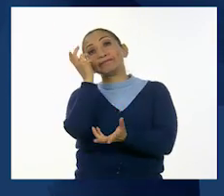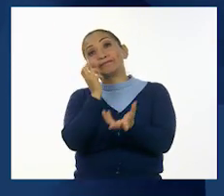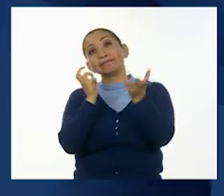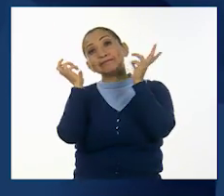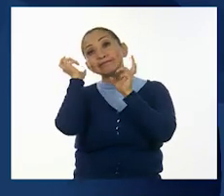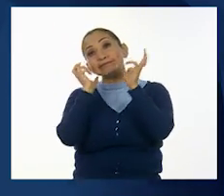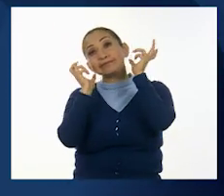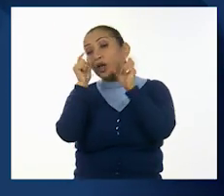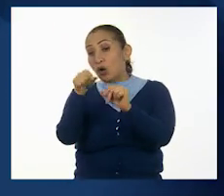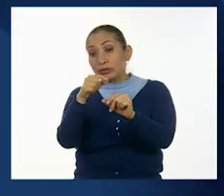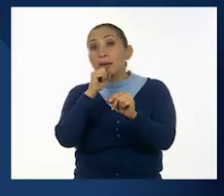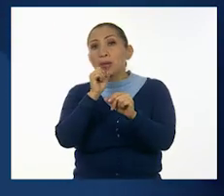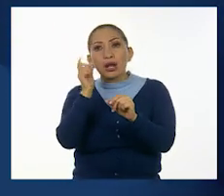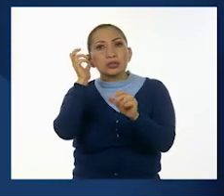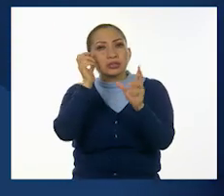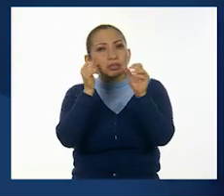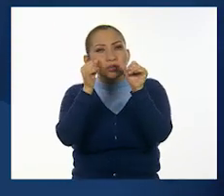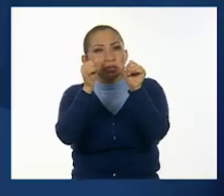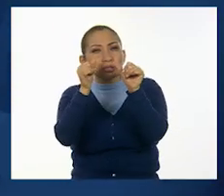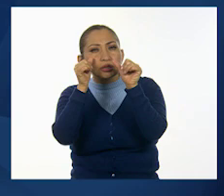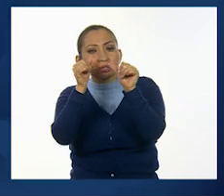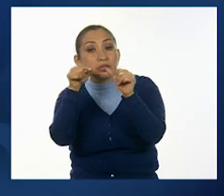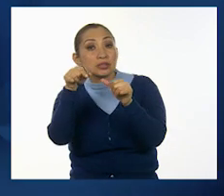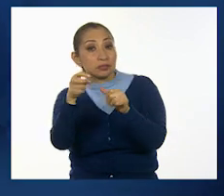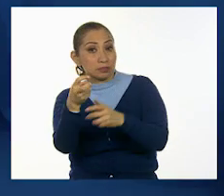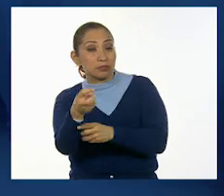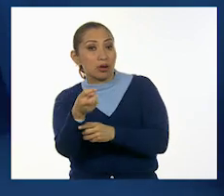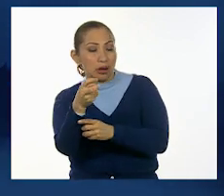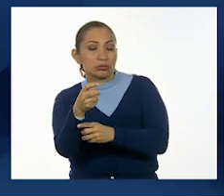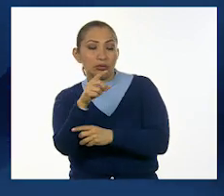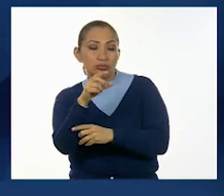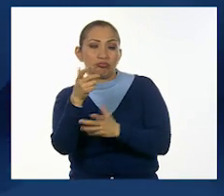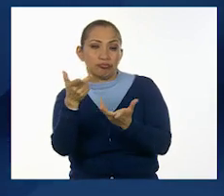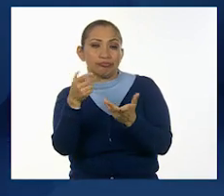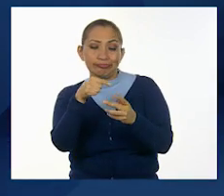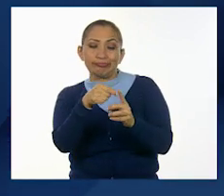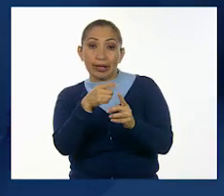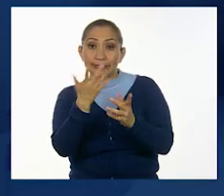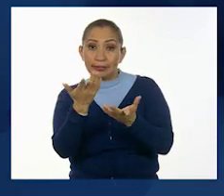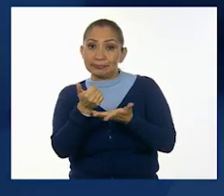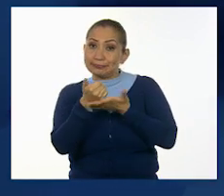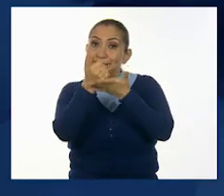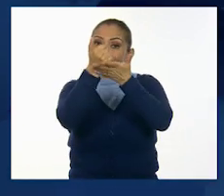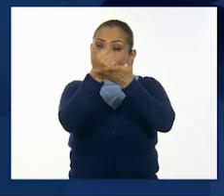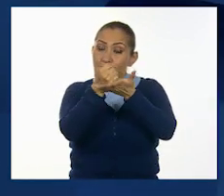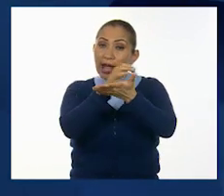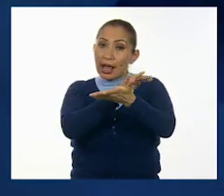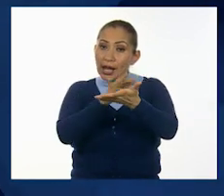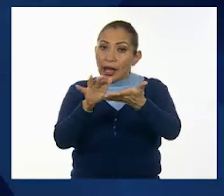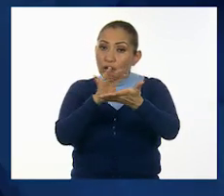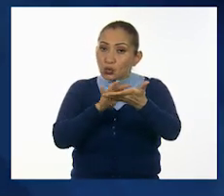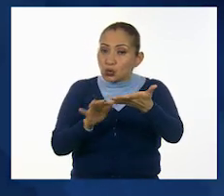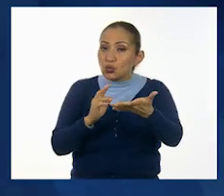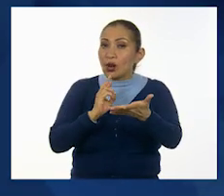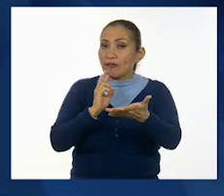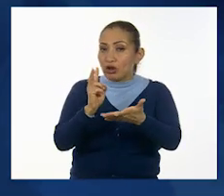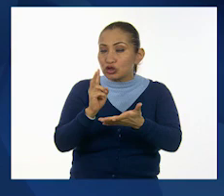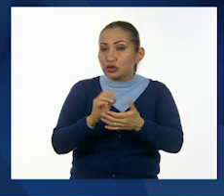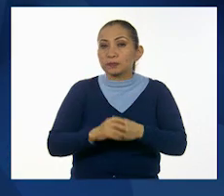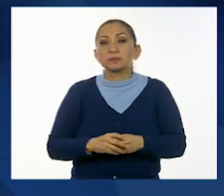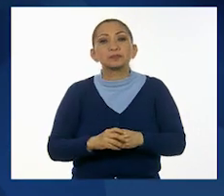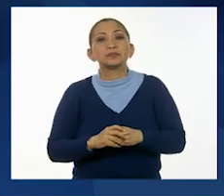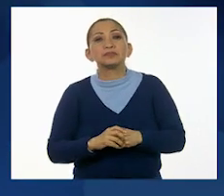que también se aprende a escuchar. Y en ese sentido, pues esa es otra de las grandes ventajas de la lectura en voz